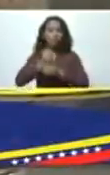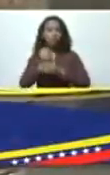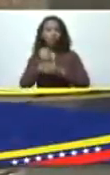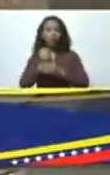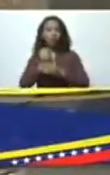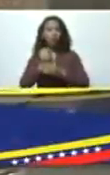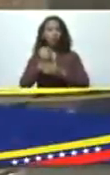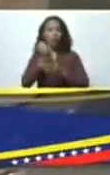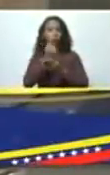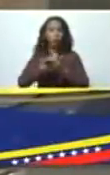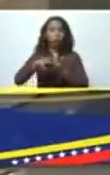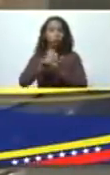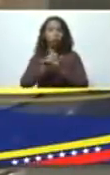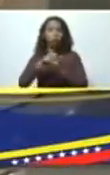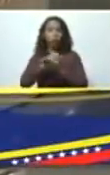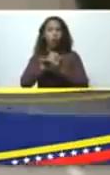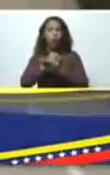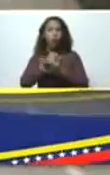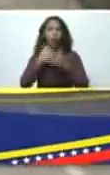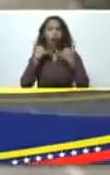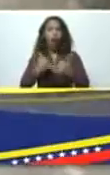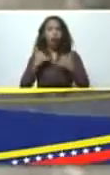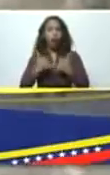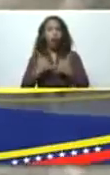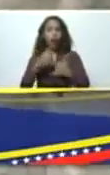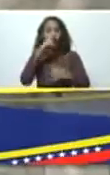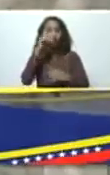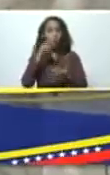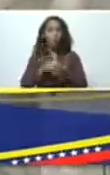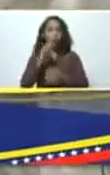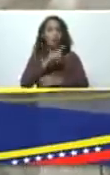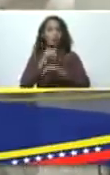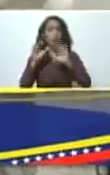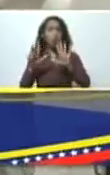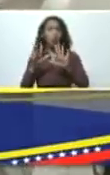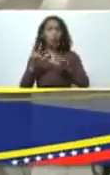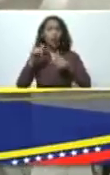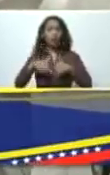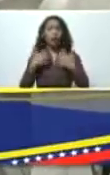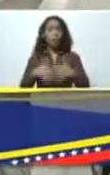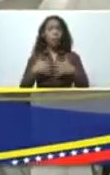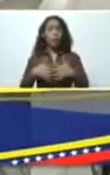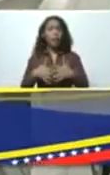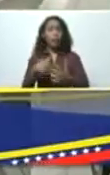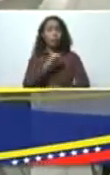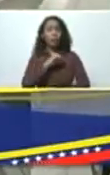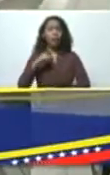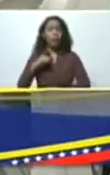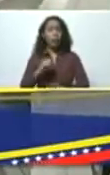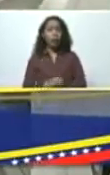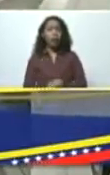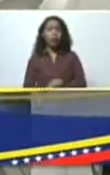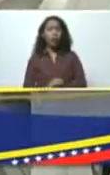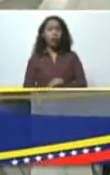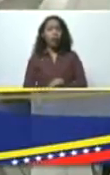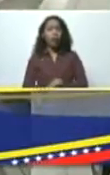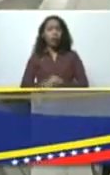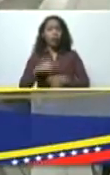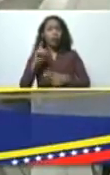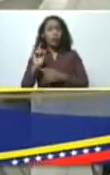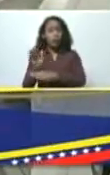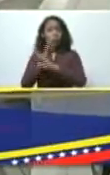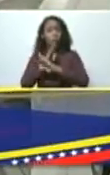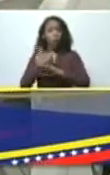es modernizado, data del 2018. Quiere decir que esta empresa privada, en plena crisis y